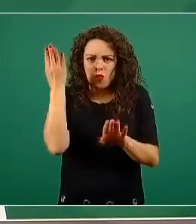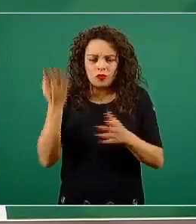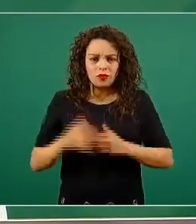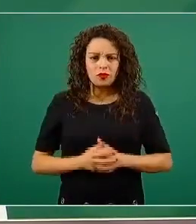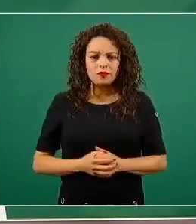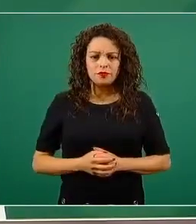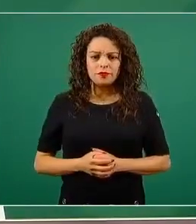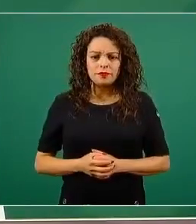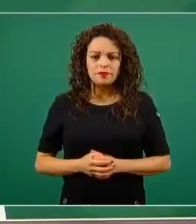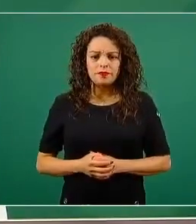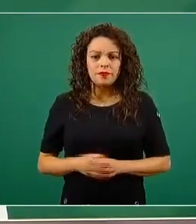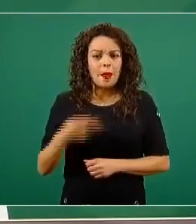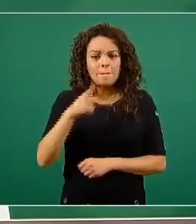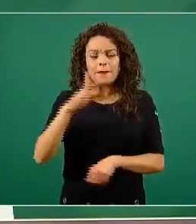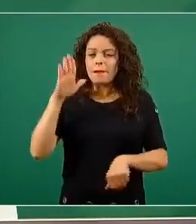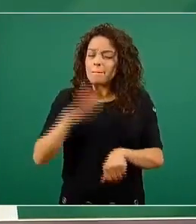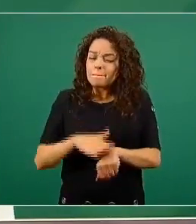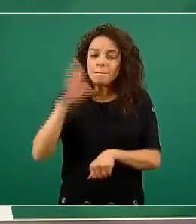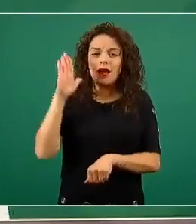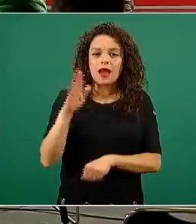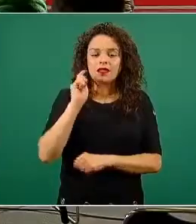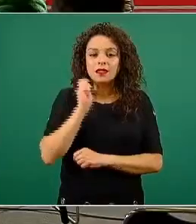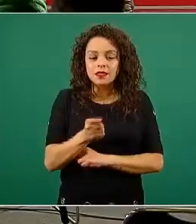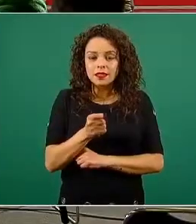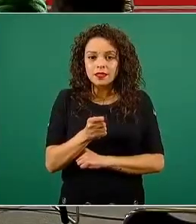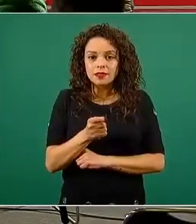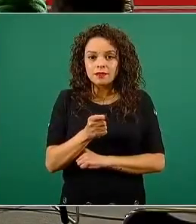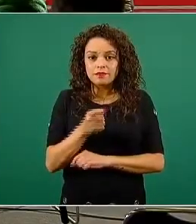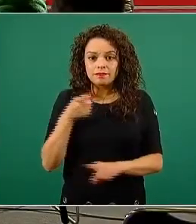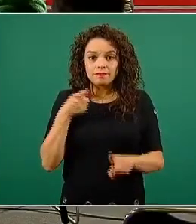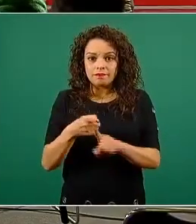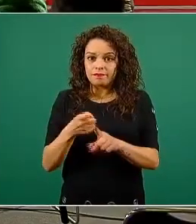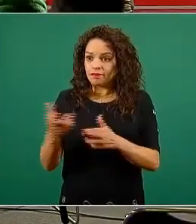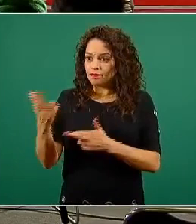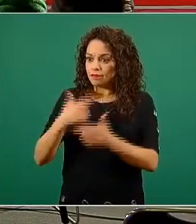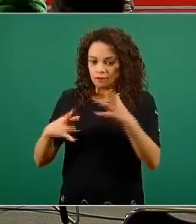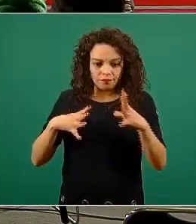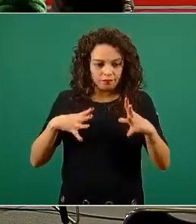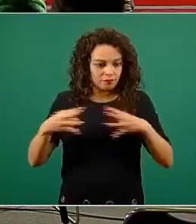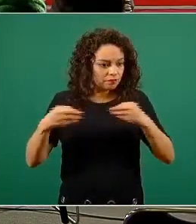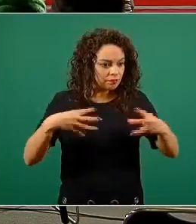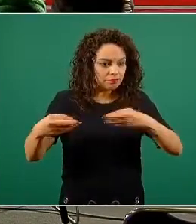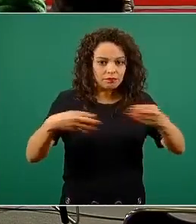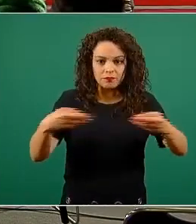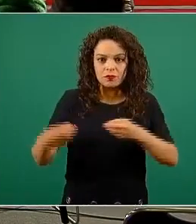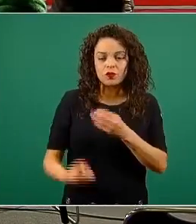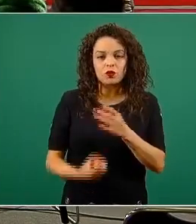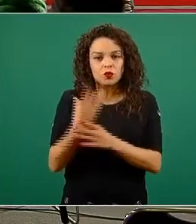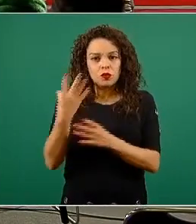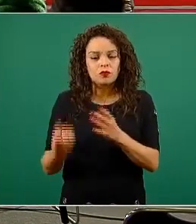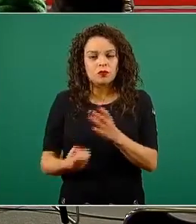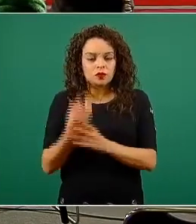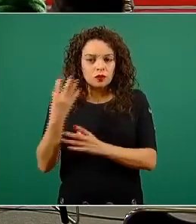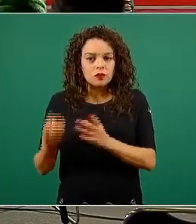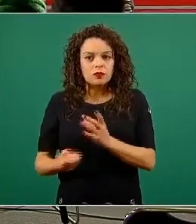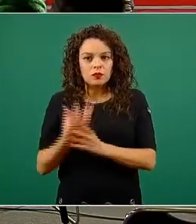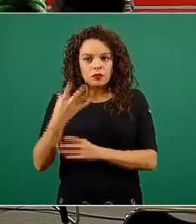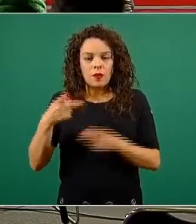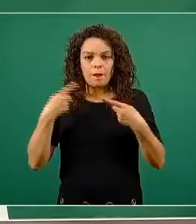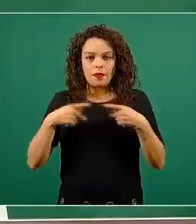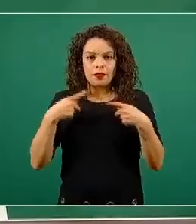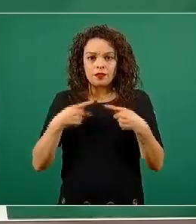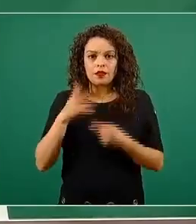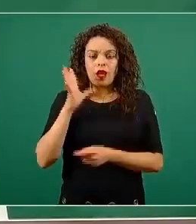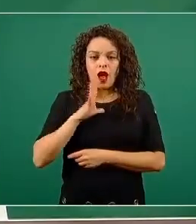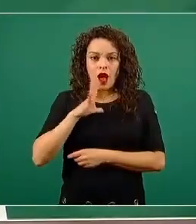Y lo más probable es que estos repuntes que estamos viendo, estas nuevas personas que